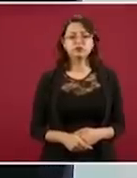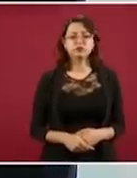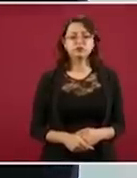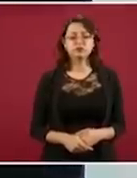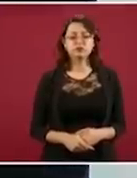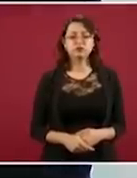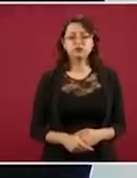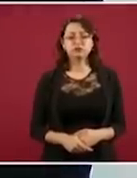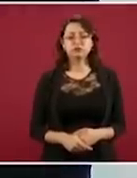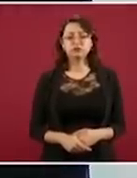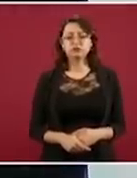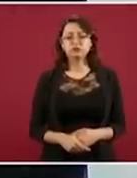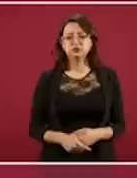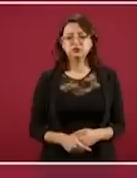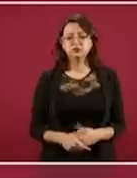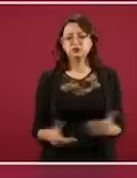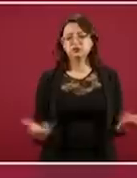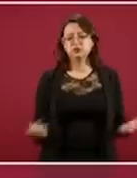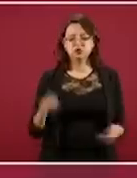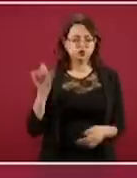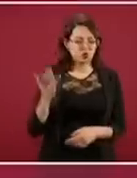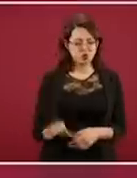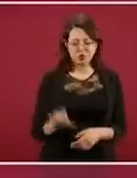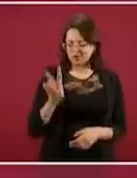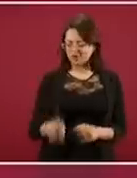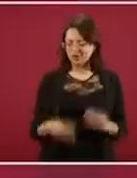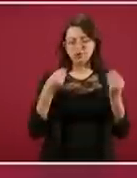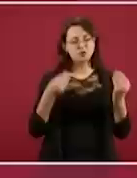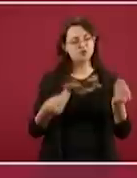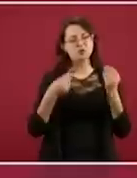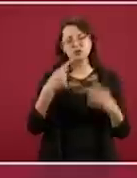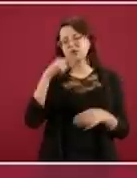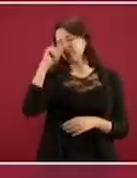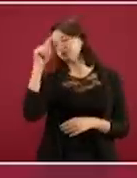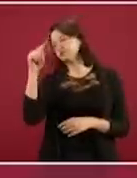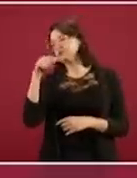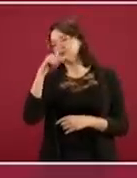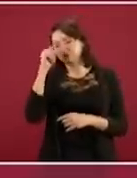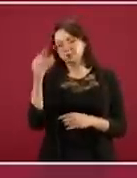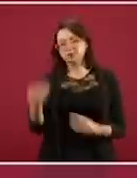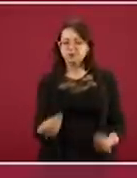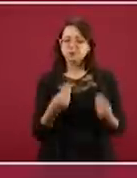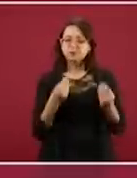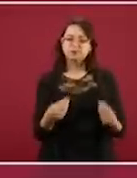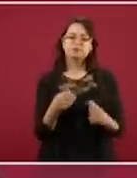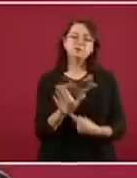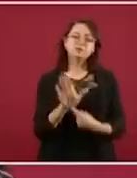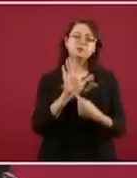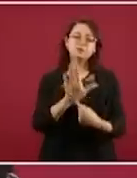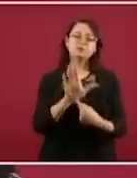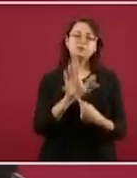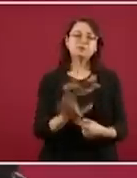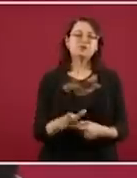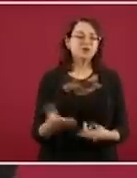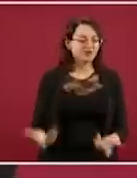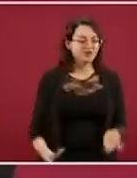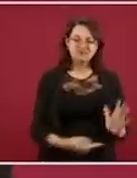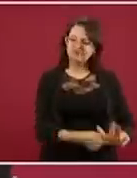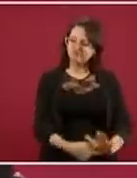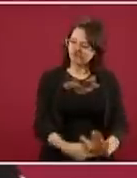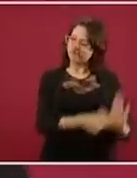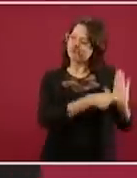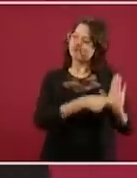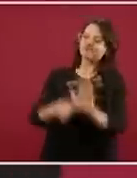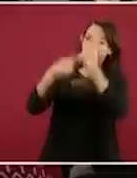Está el día, estoy tan presumido el día de hoy que nada más me falta decir tengan para que aprendan.